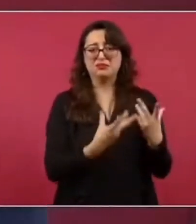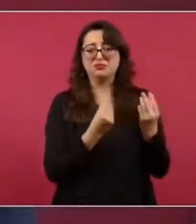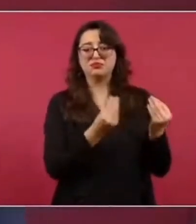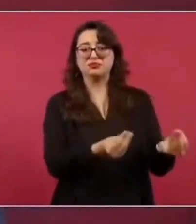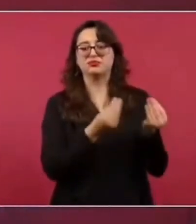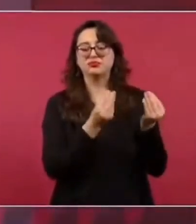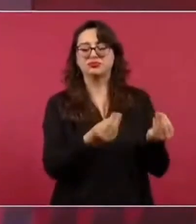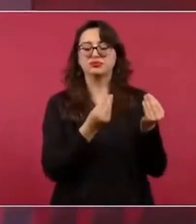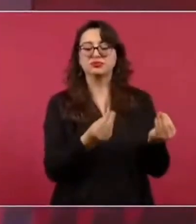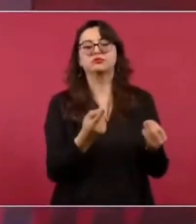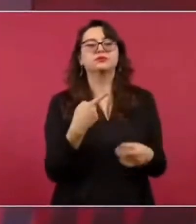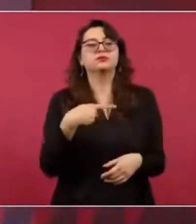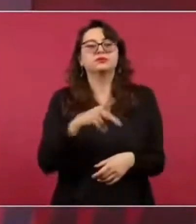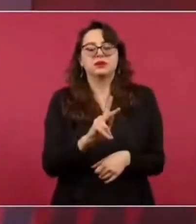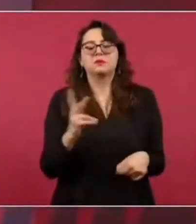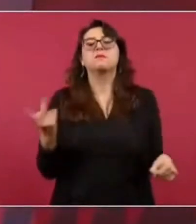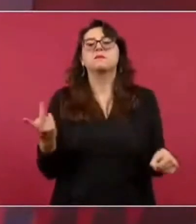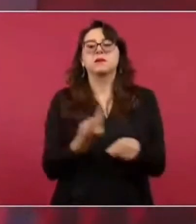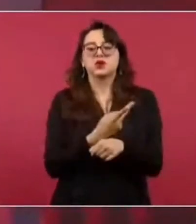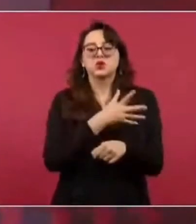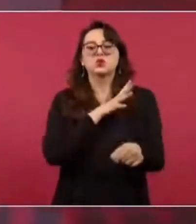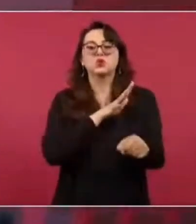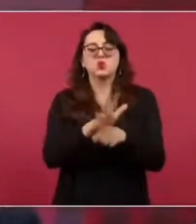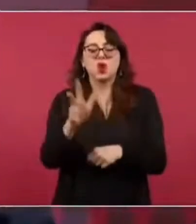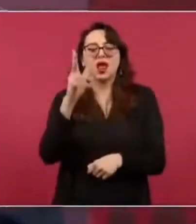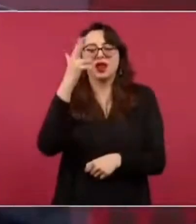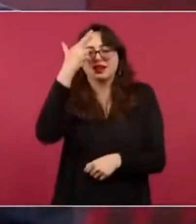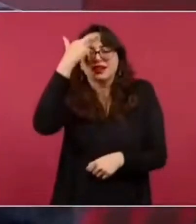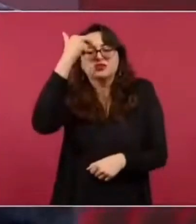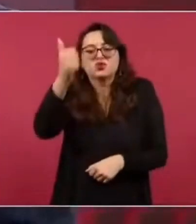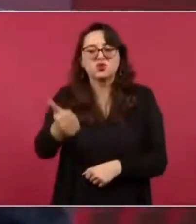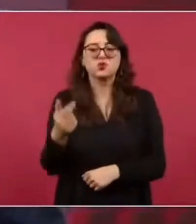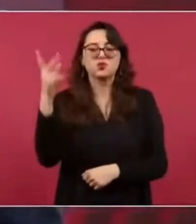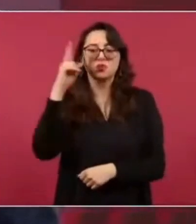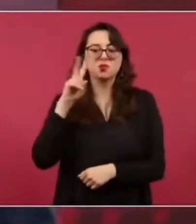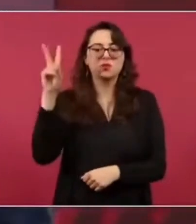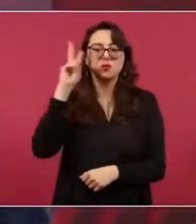Pero, ¿por qué la adicción?